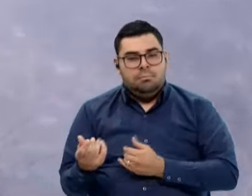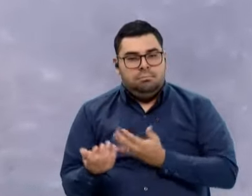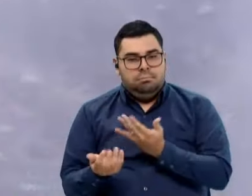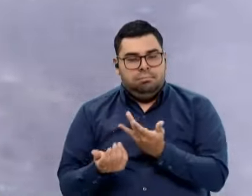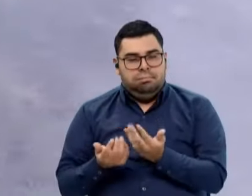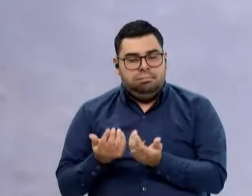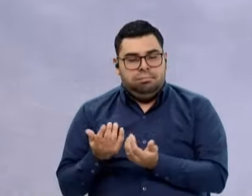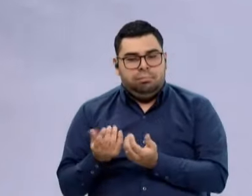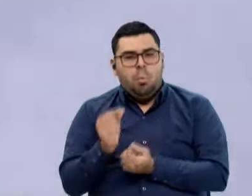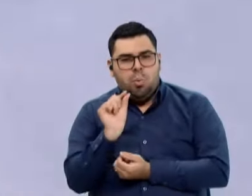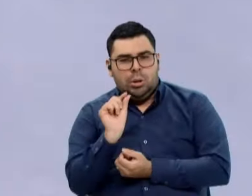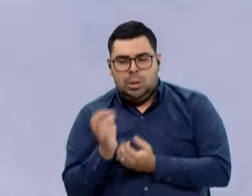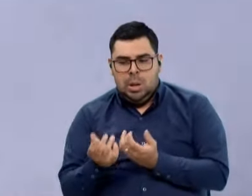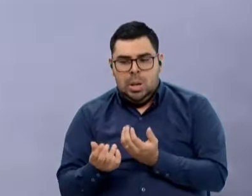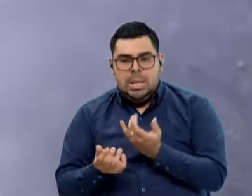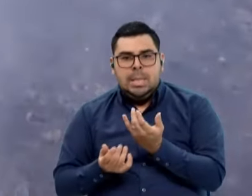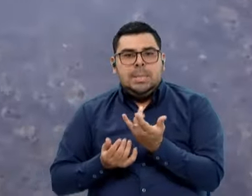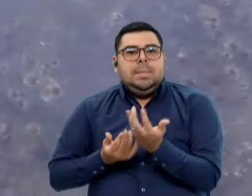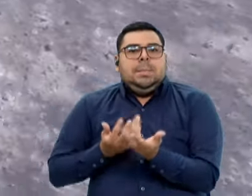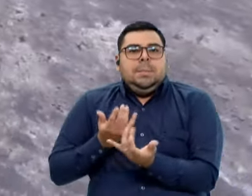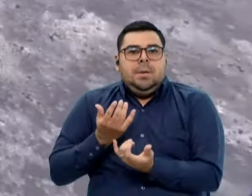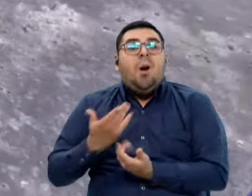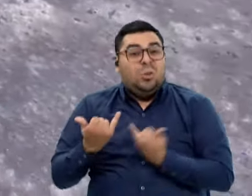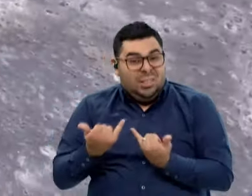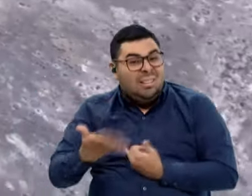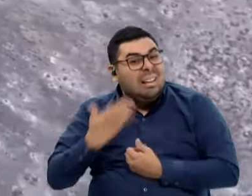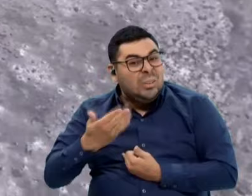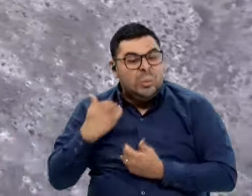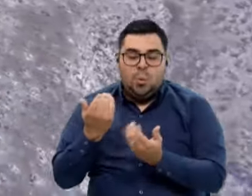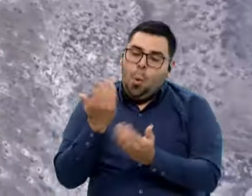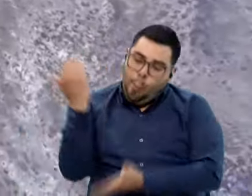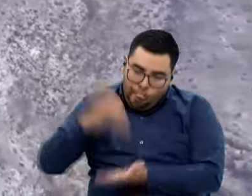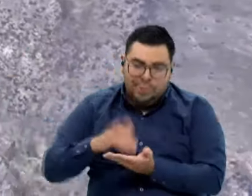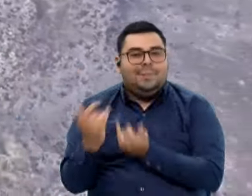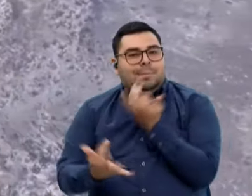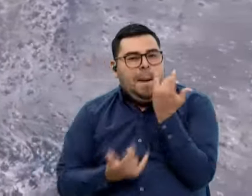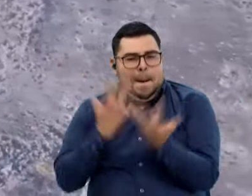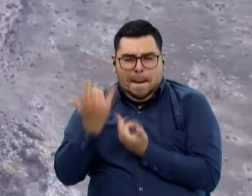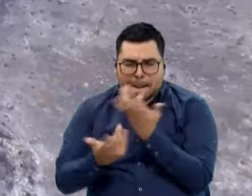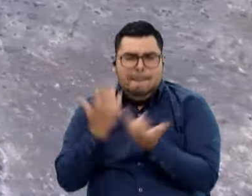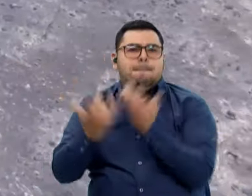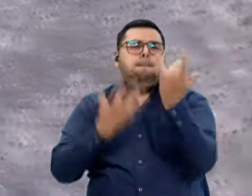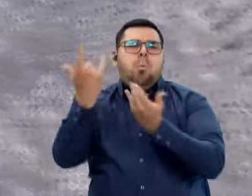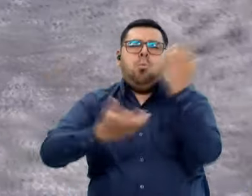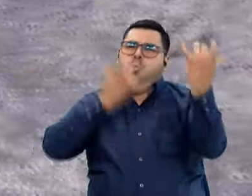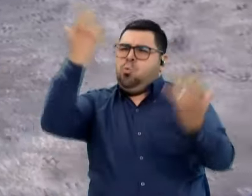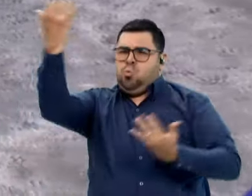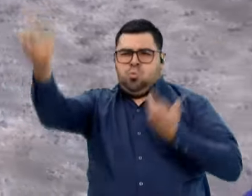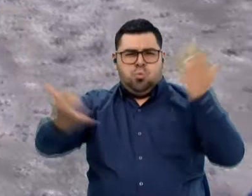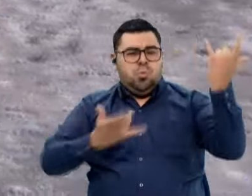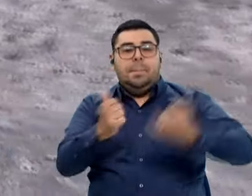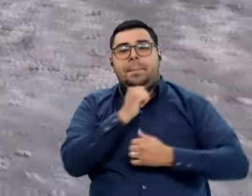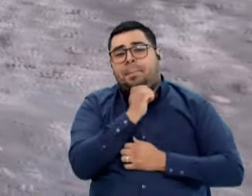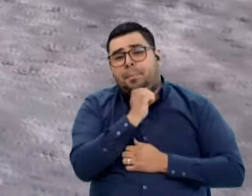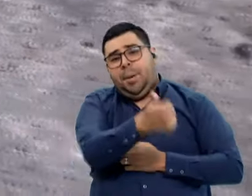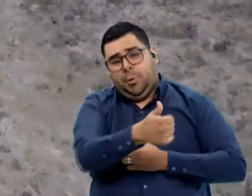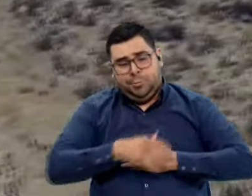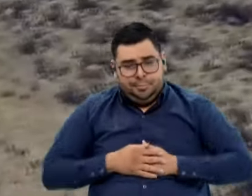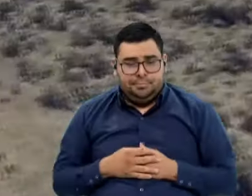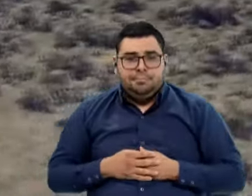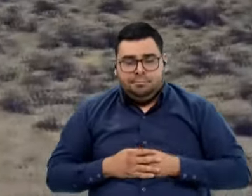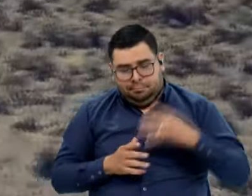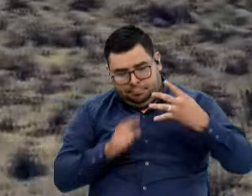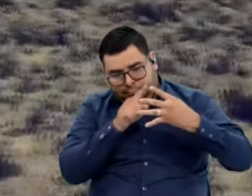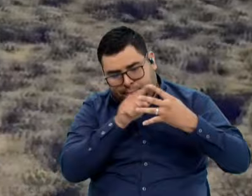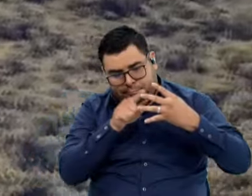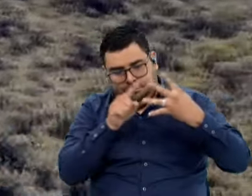unas trazas que después, con esas altas temperaturas, pues se puede volver a prender y nos puede generar una situación muy compleja.